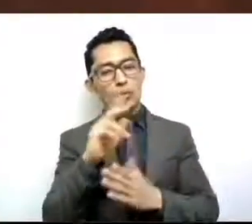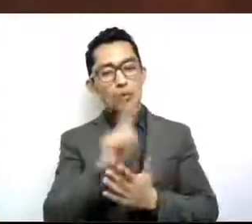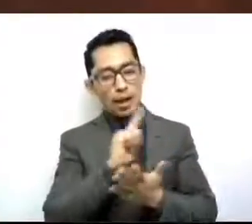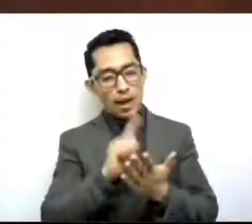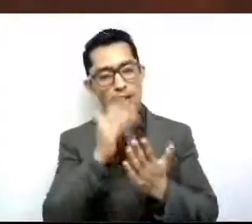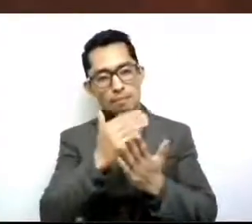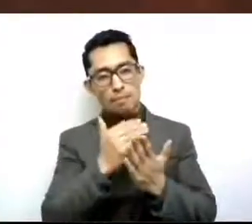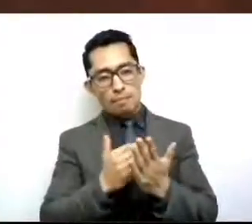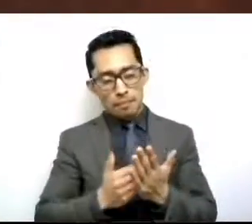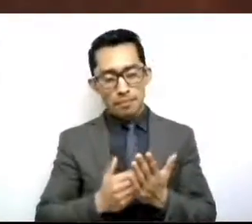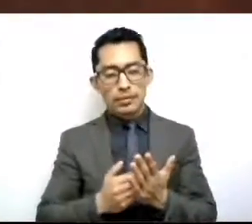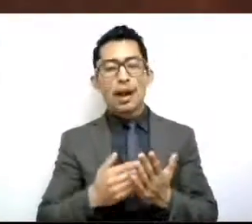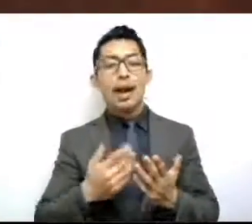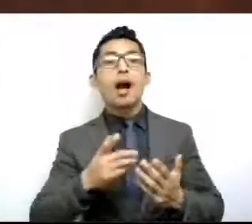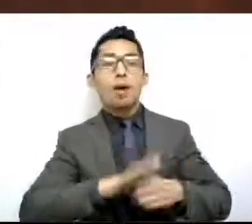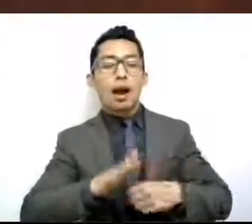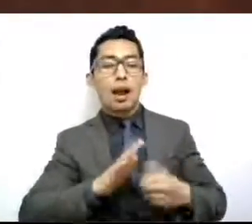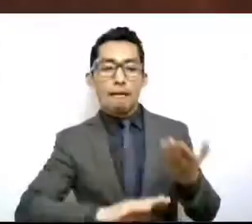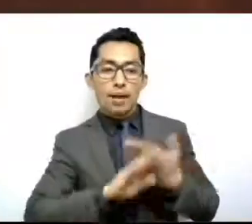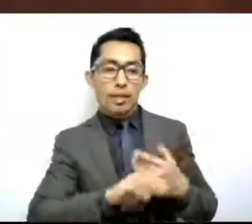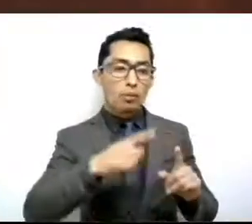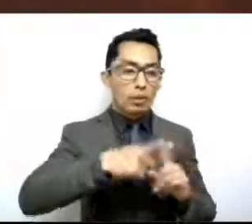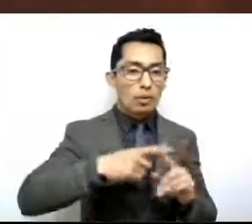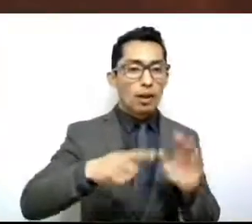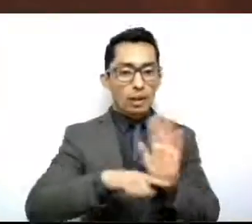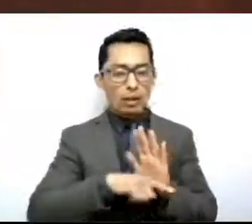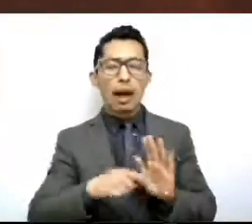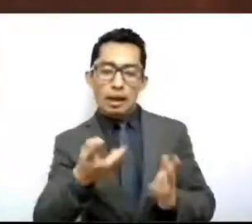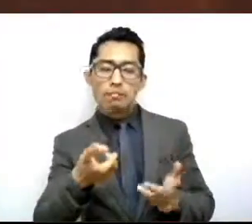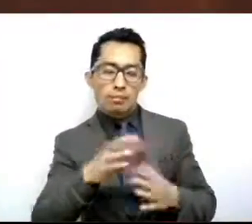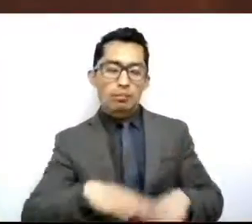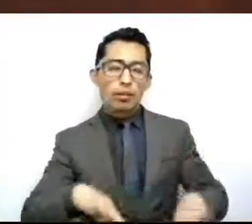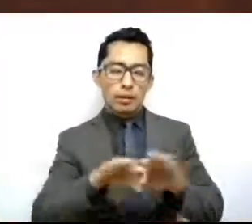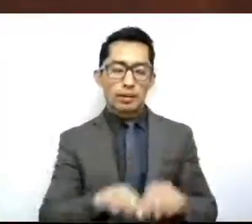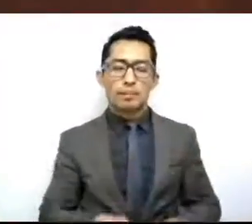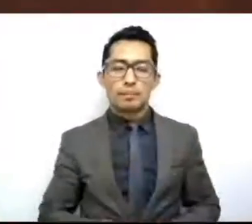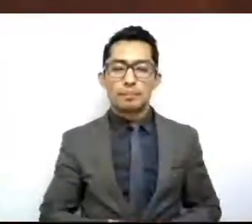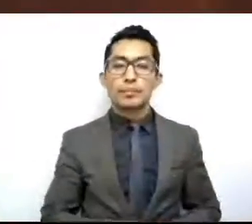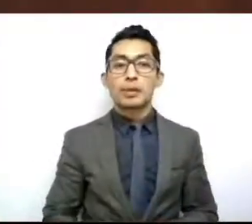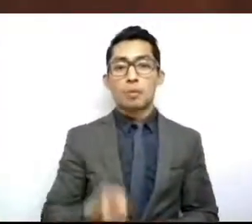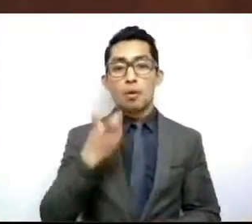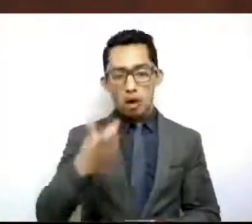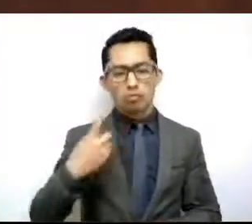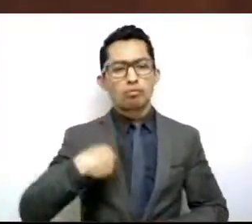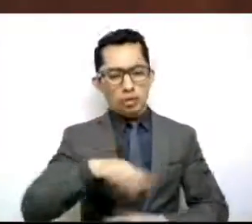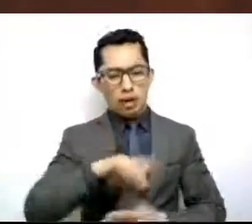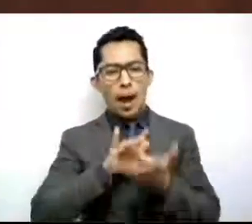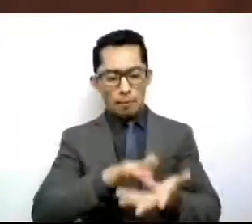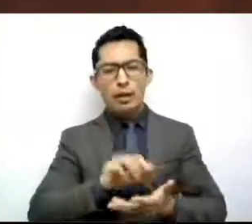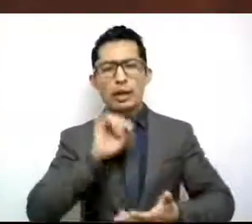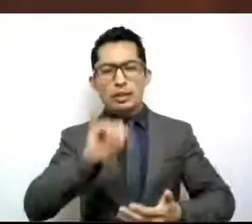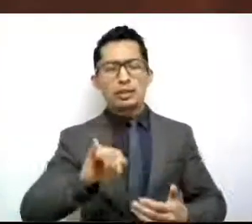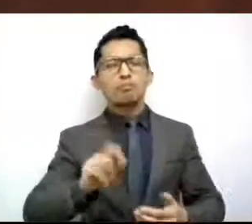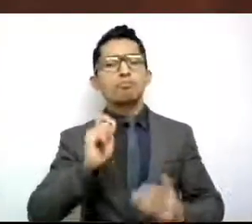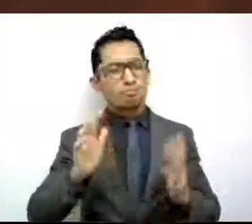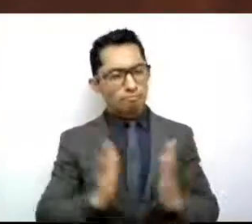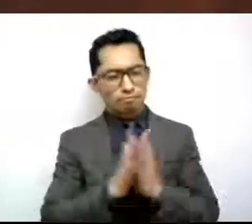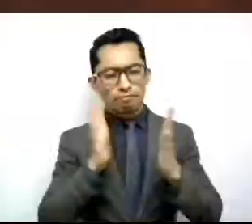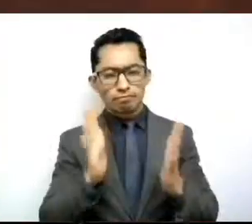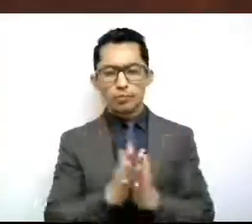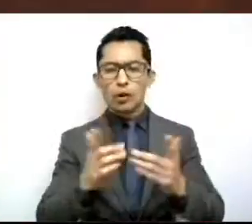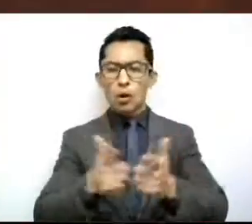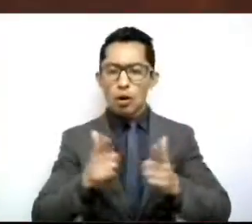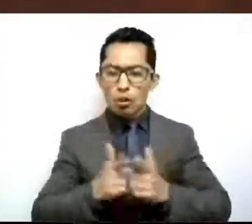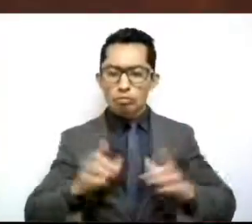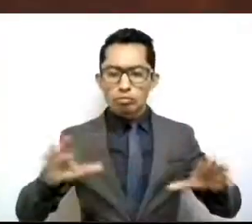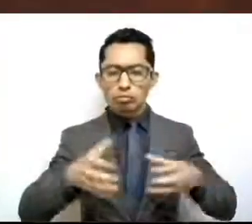nos repercuten directamente. Por eso, estamos a favor en la plena participación de este grupo de